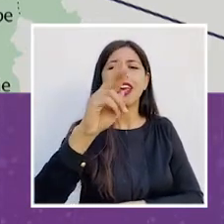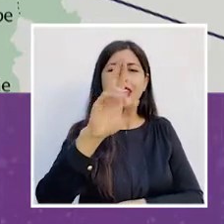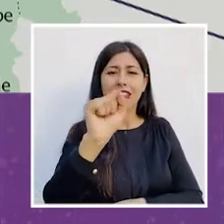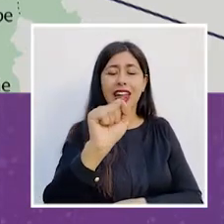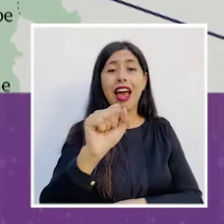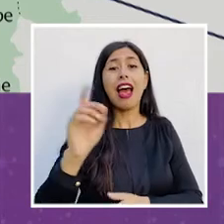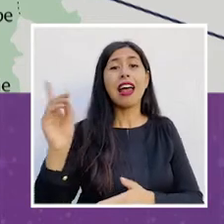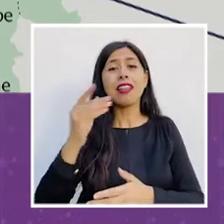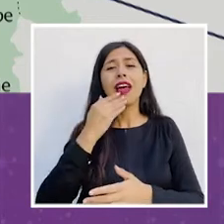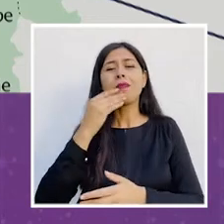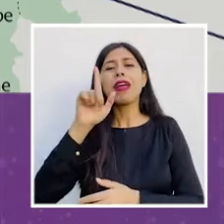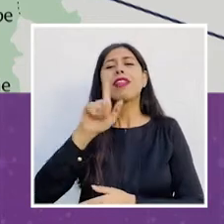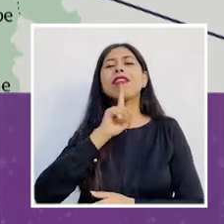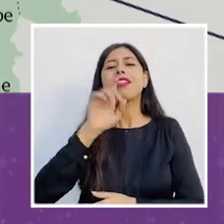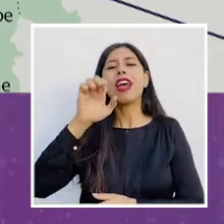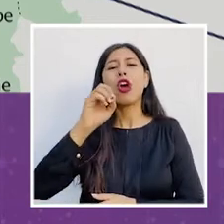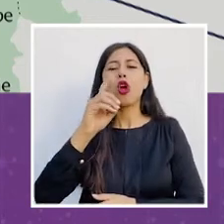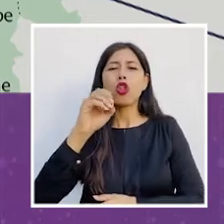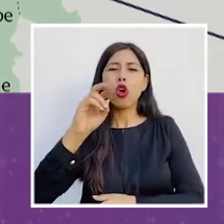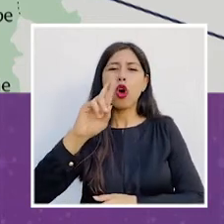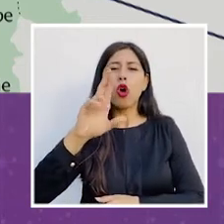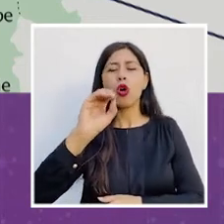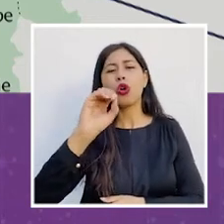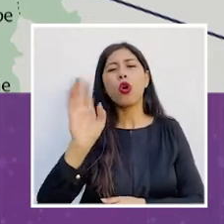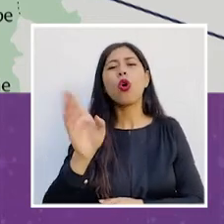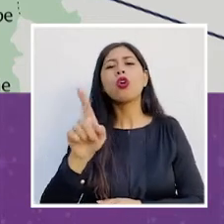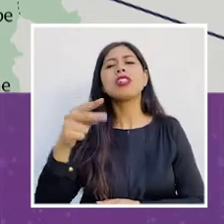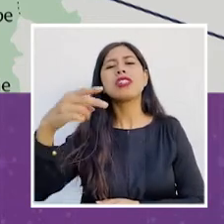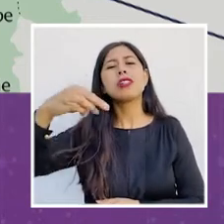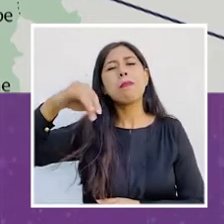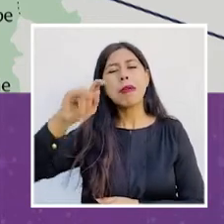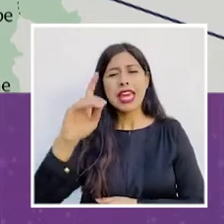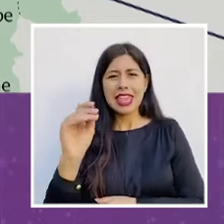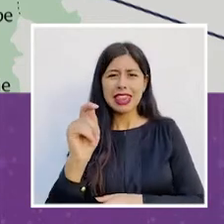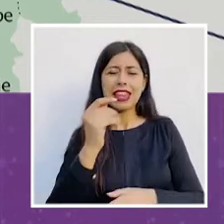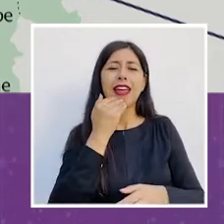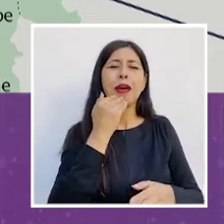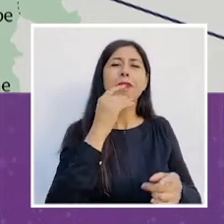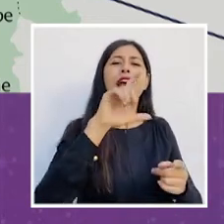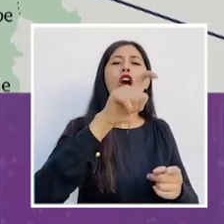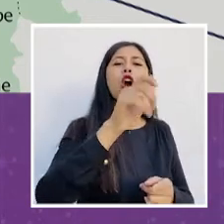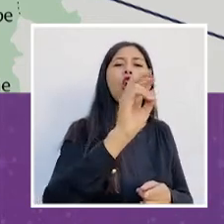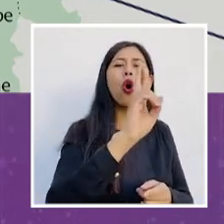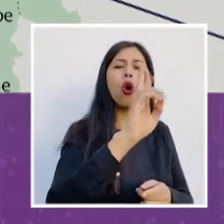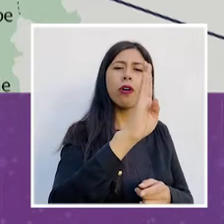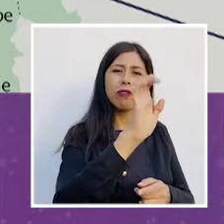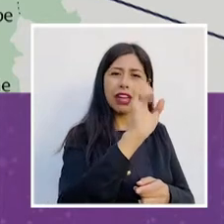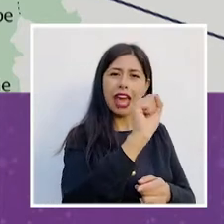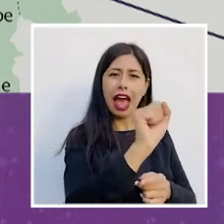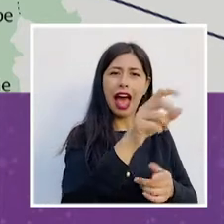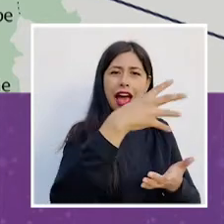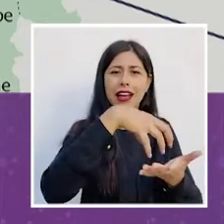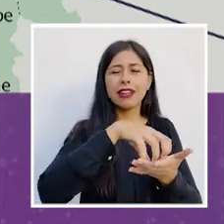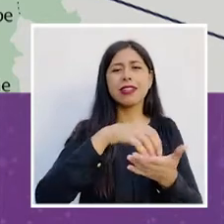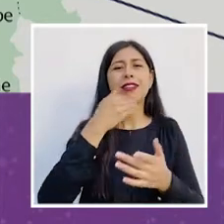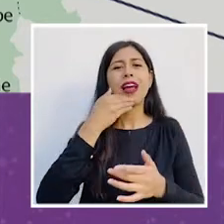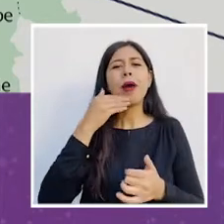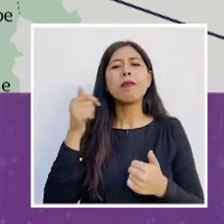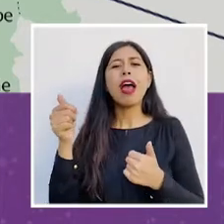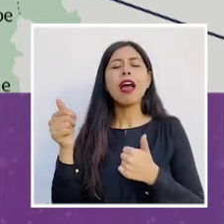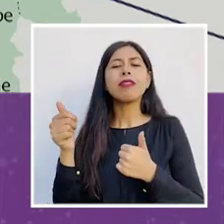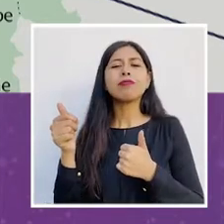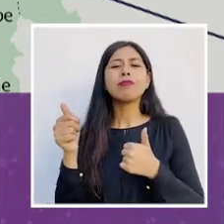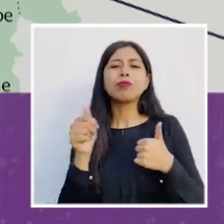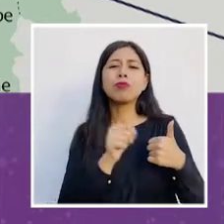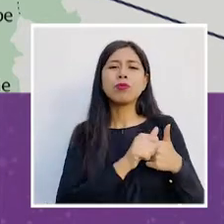un poco más a la derecha, Teodoro Schmidt, Gorbea en el centro de Chile, justo por donde pasa la carretera Panamericana. Más hacia